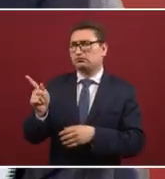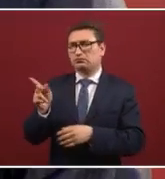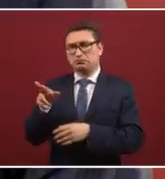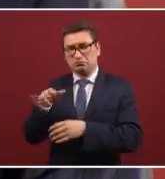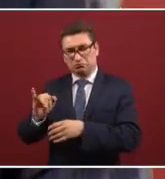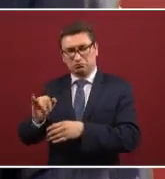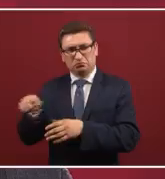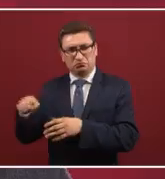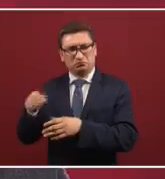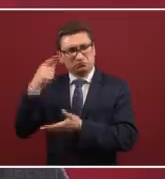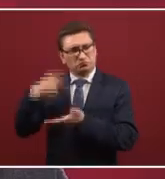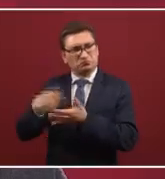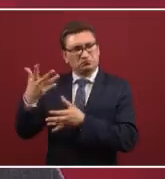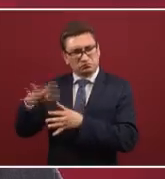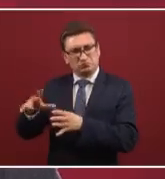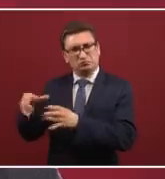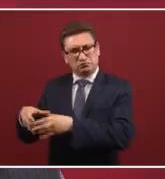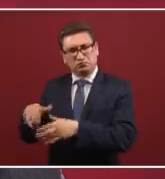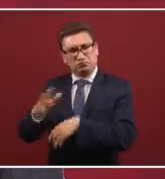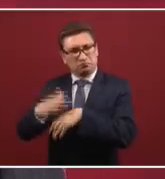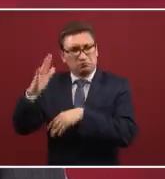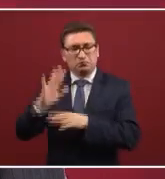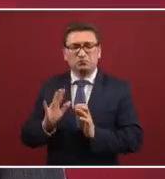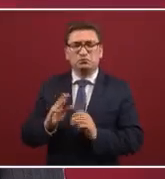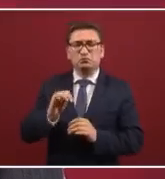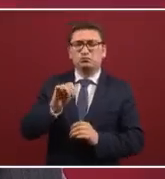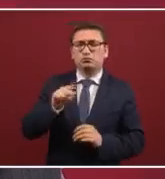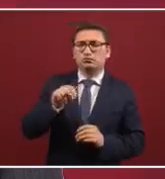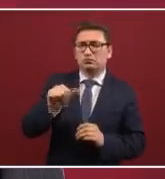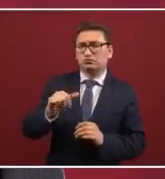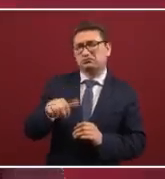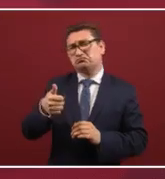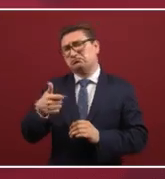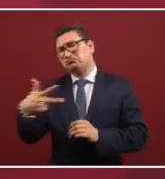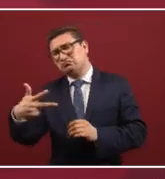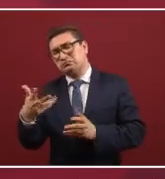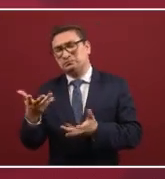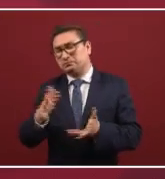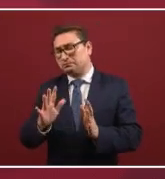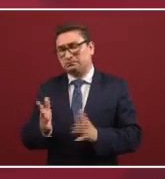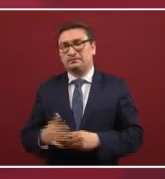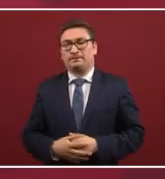más, de Morena también como 6 o 8.